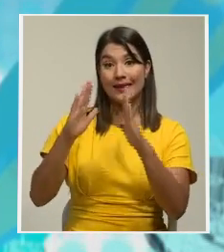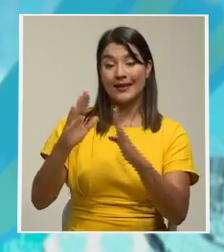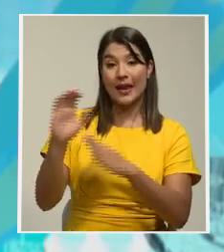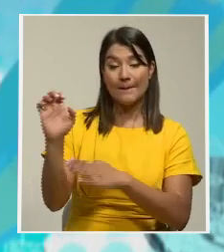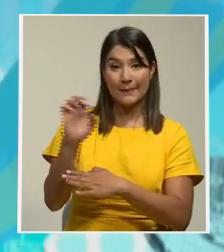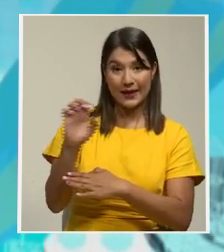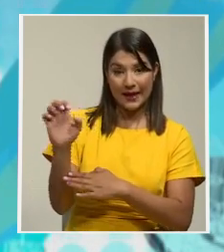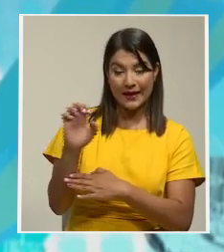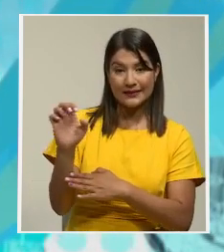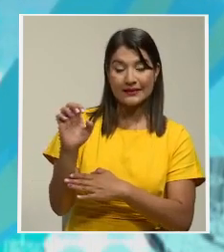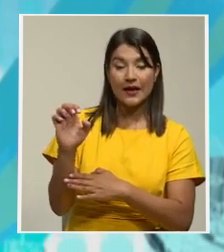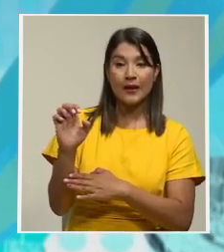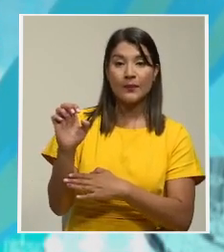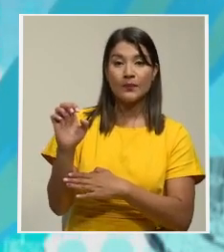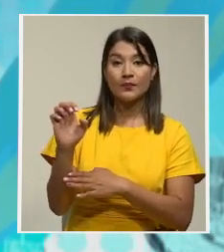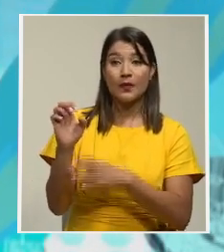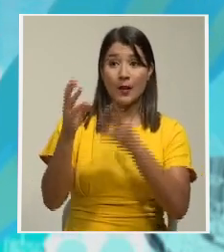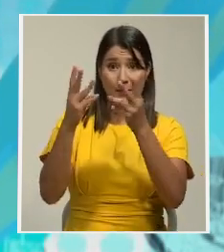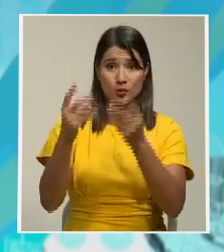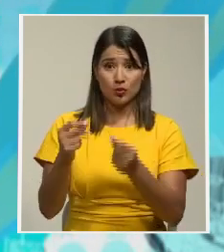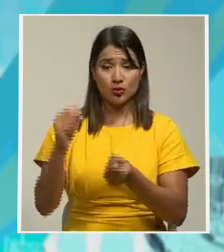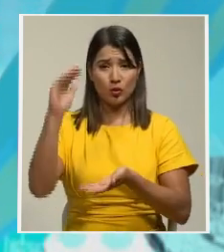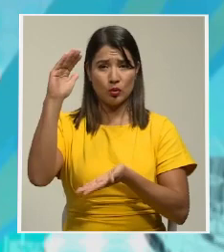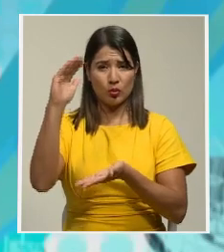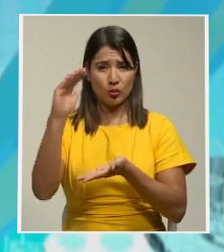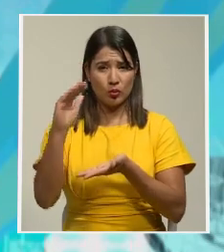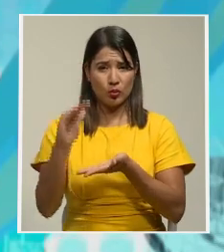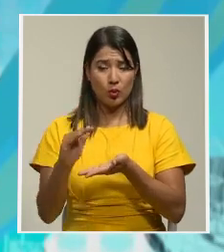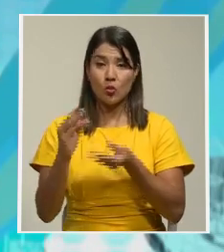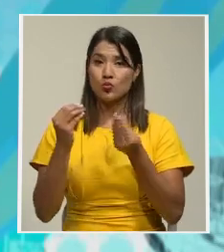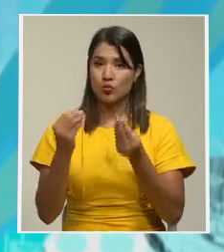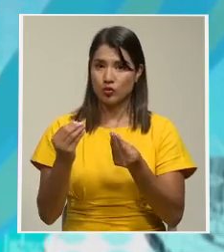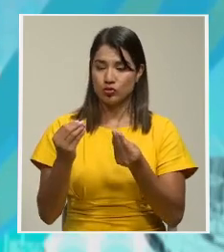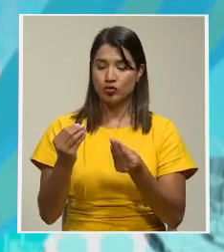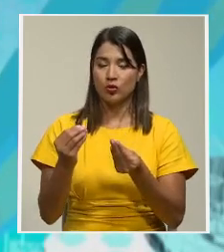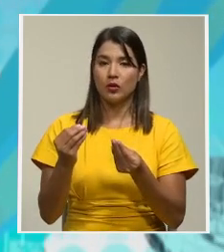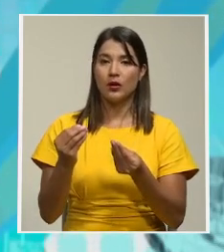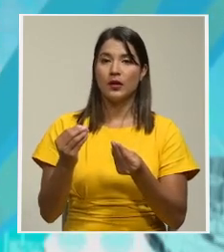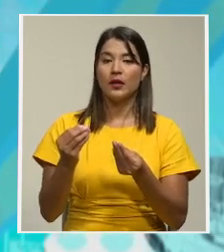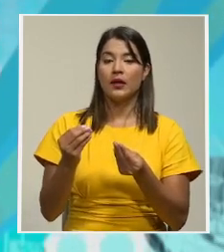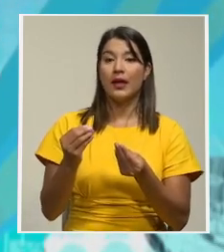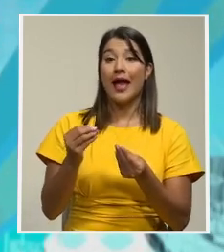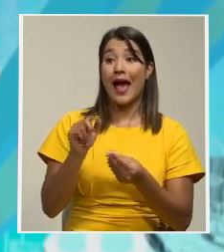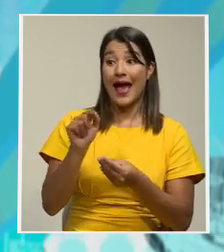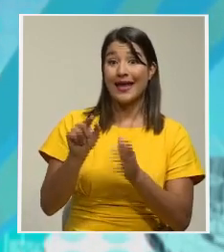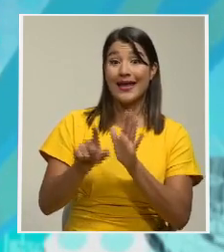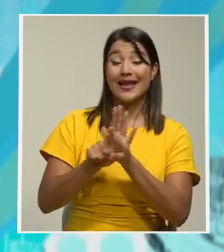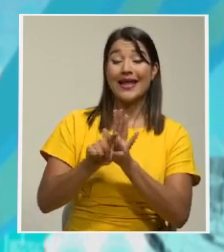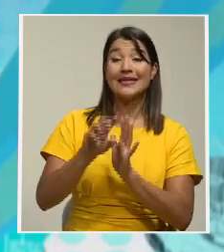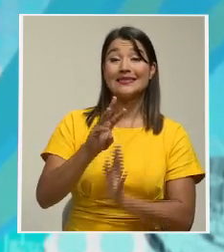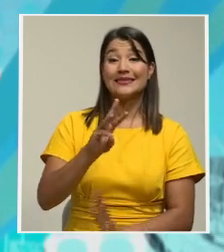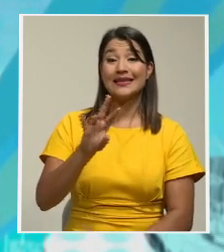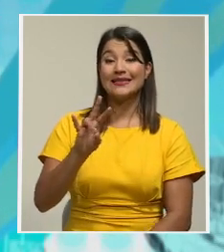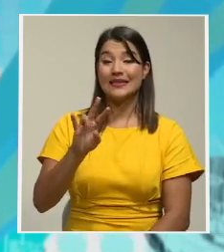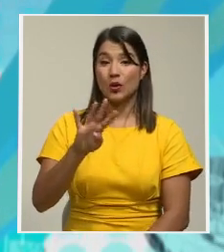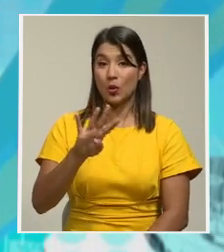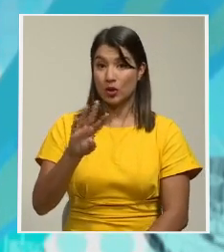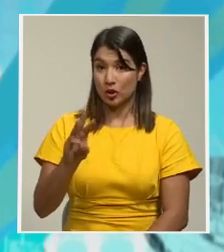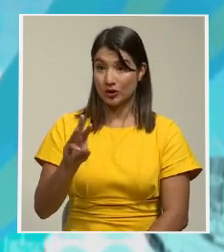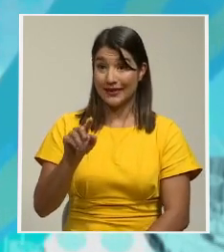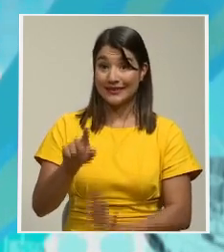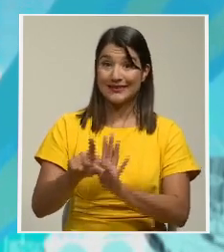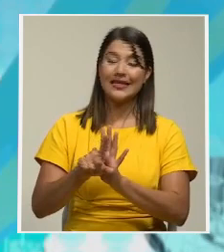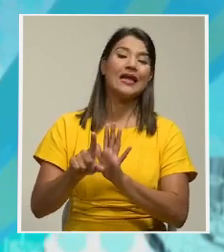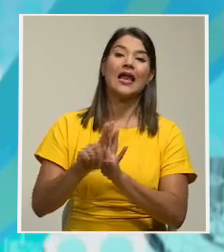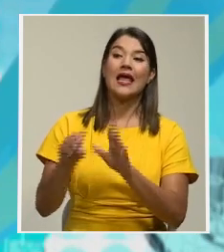hubo reducción, recortes presupuestarios muy importantes, precisamente en esta ley 6746, que es la que da los